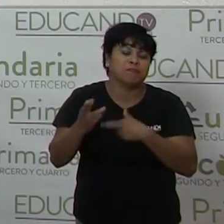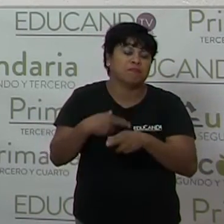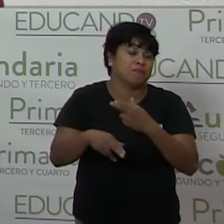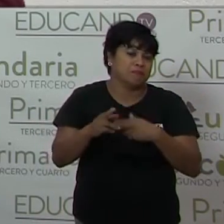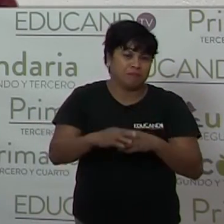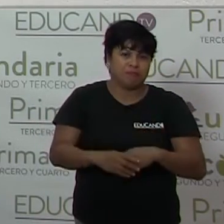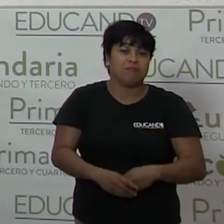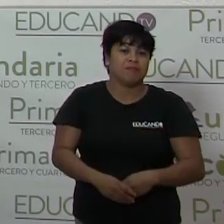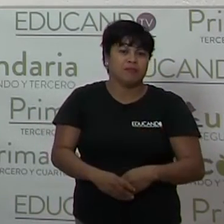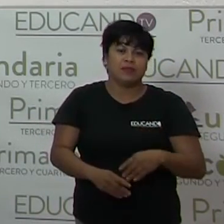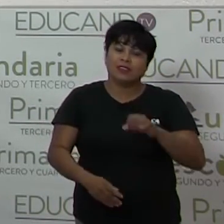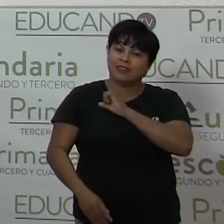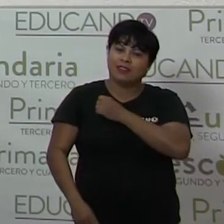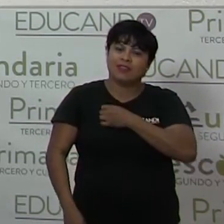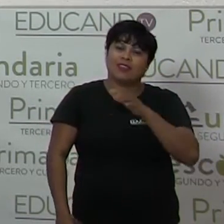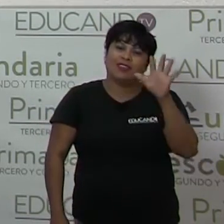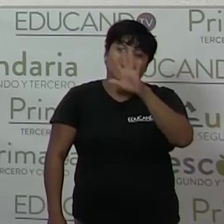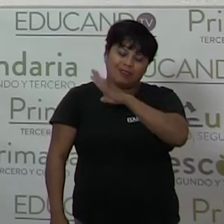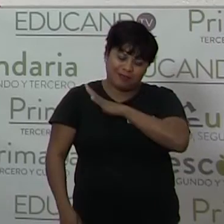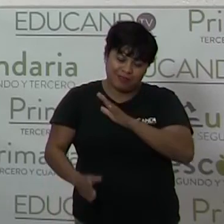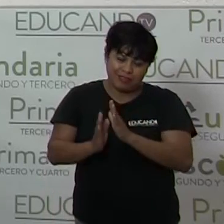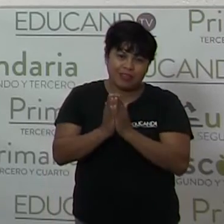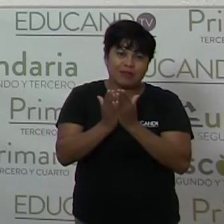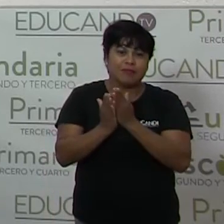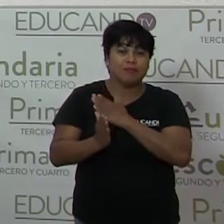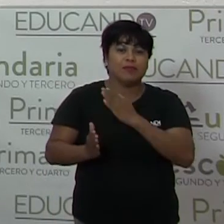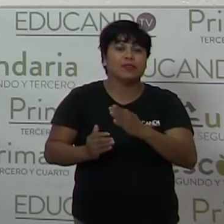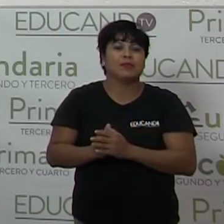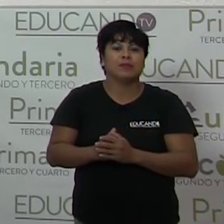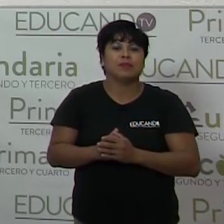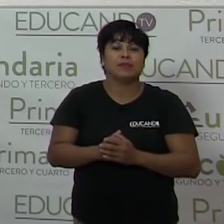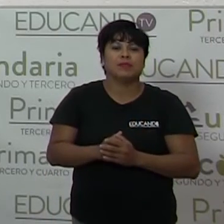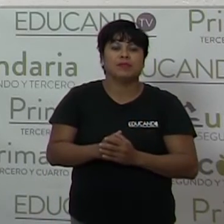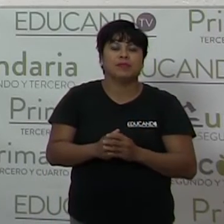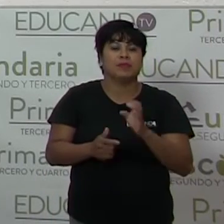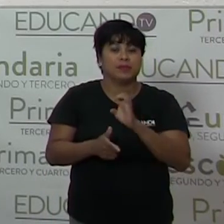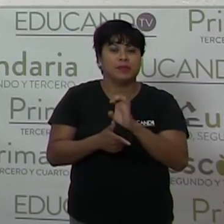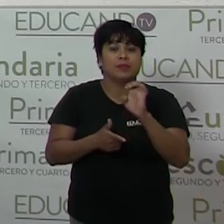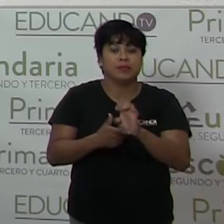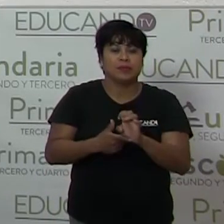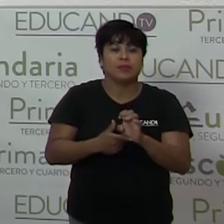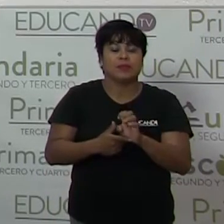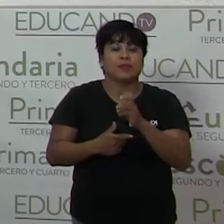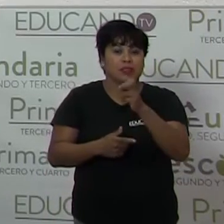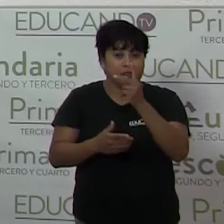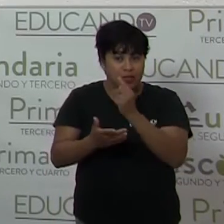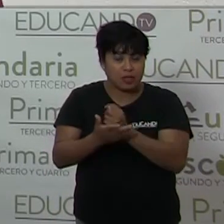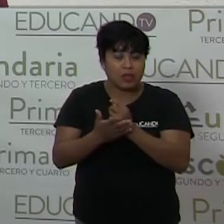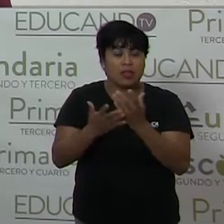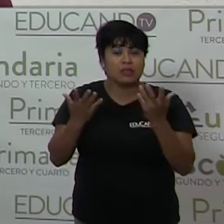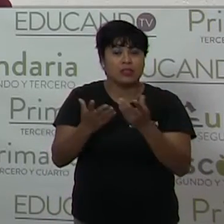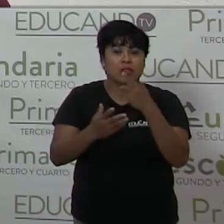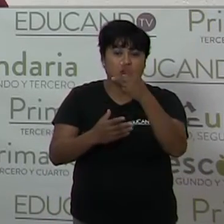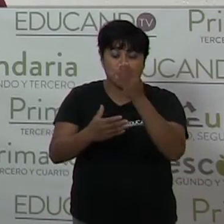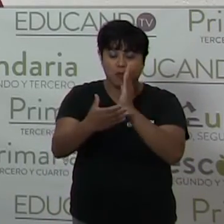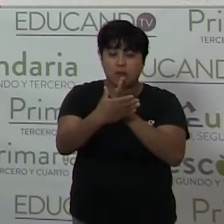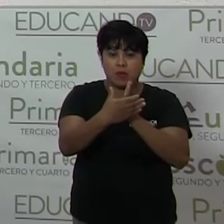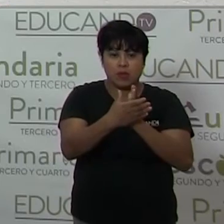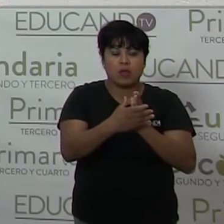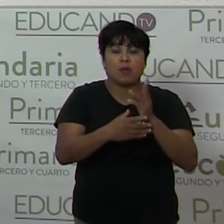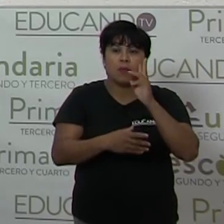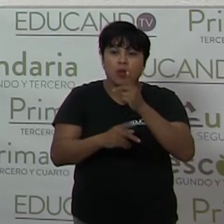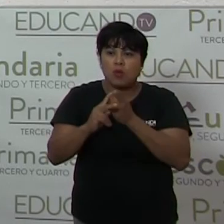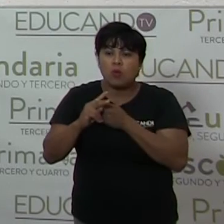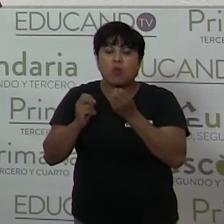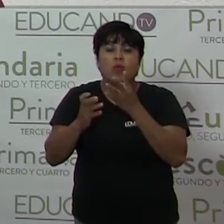regresan saludos a todos los que tienen libros bueno entonces es tu tarea va a ser formar tu biblioteca contar